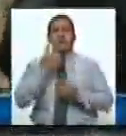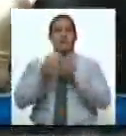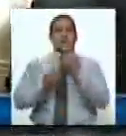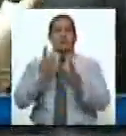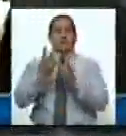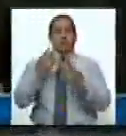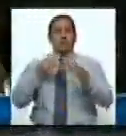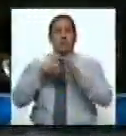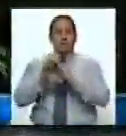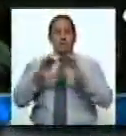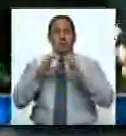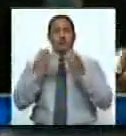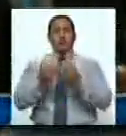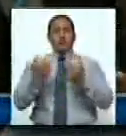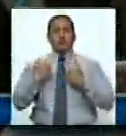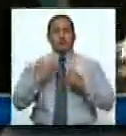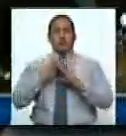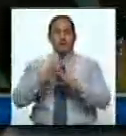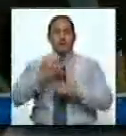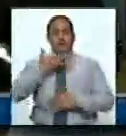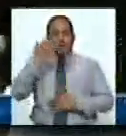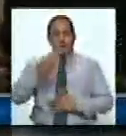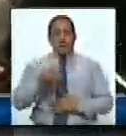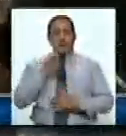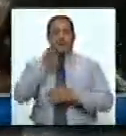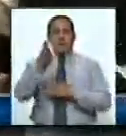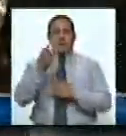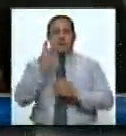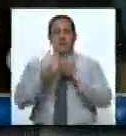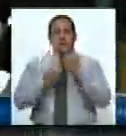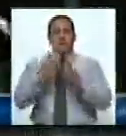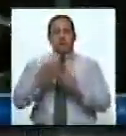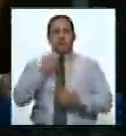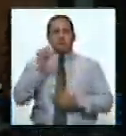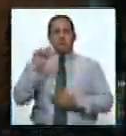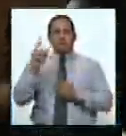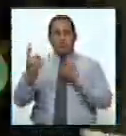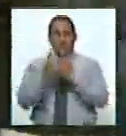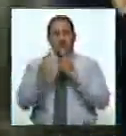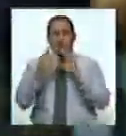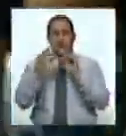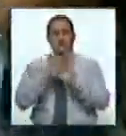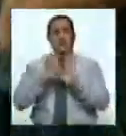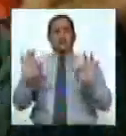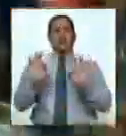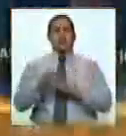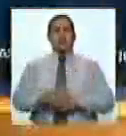En lo que a mí yo rechazo tajantemente que vaya a recibir un segundo en mi despacho ese día.